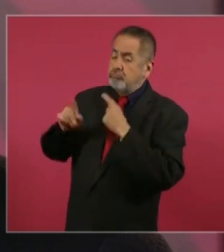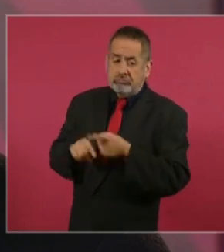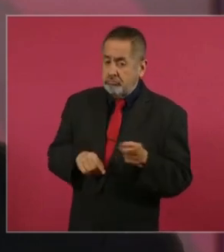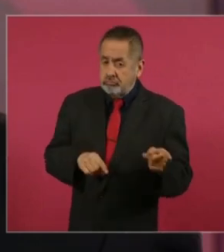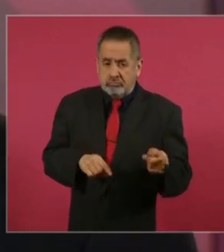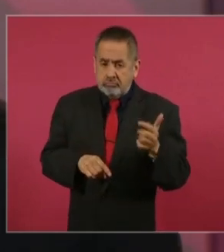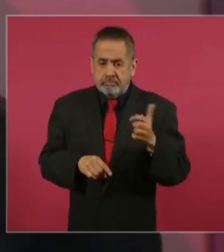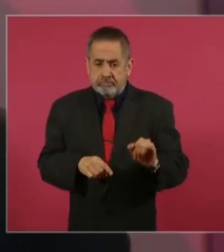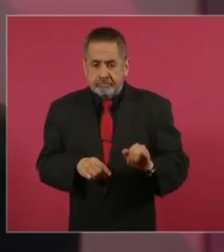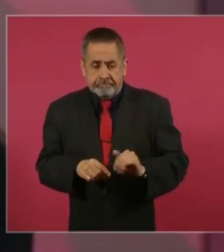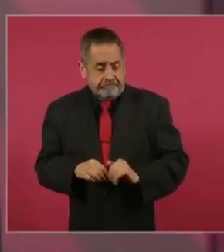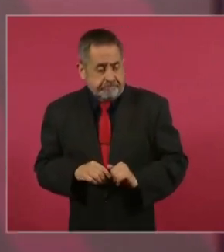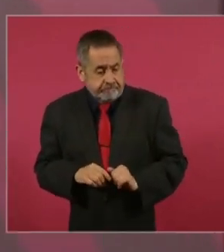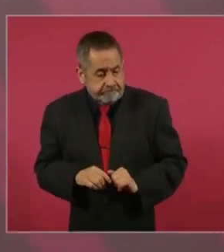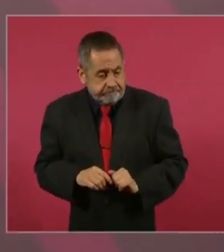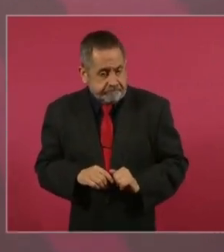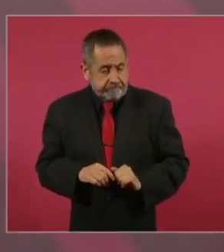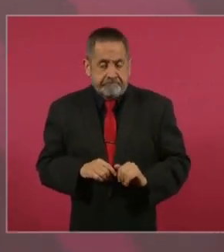Entonces,